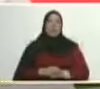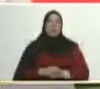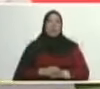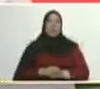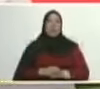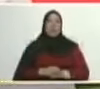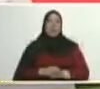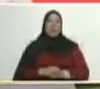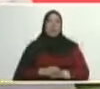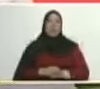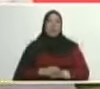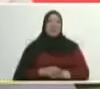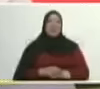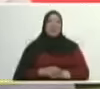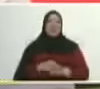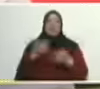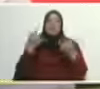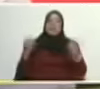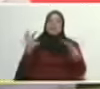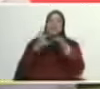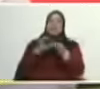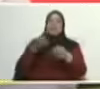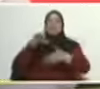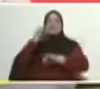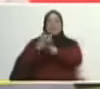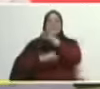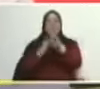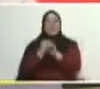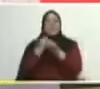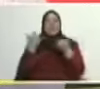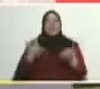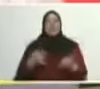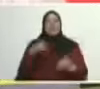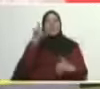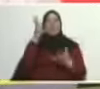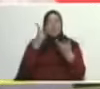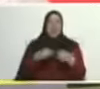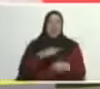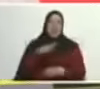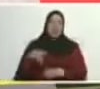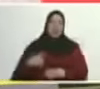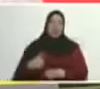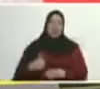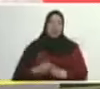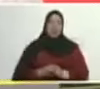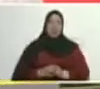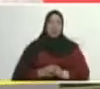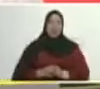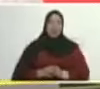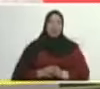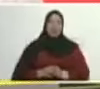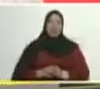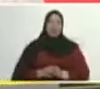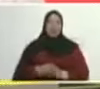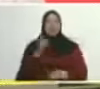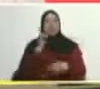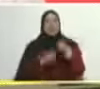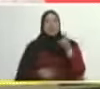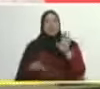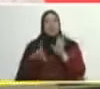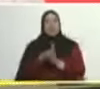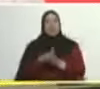que se nutre de los aportes de la comunidad internacional y atienda las prioridades del pueblo haitiano. Las instituciones